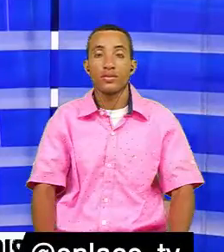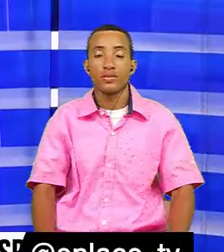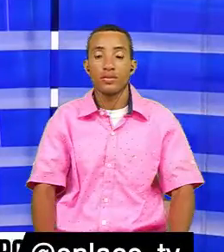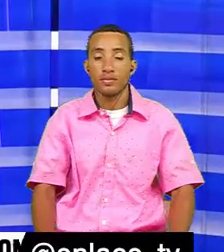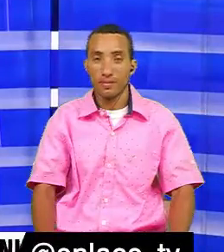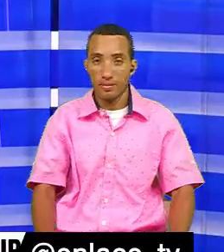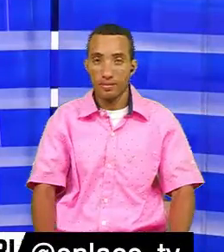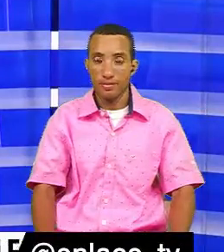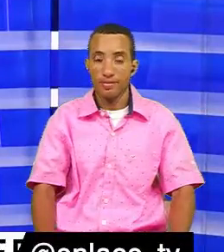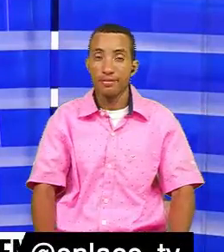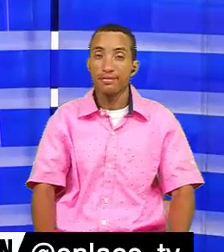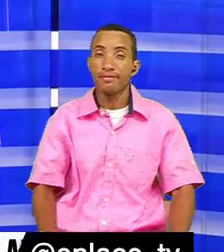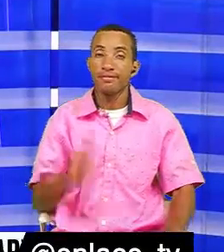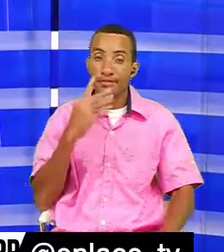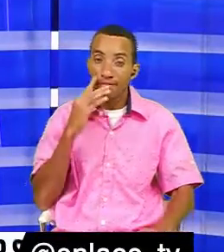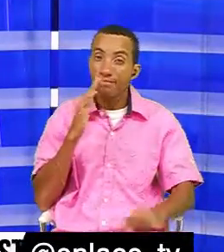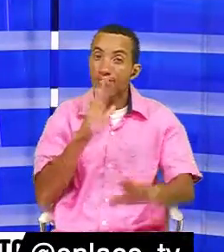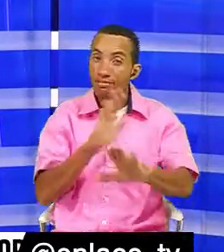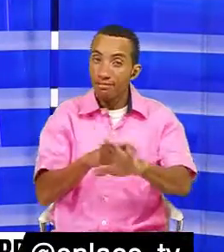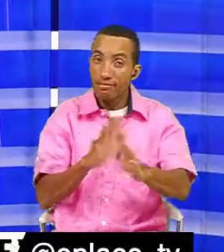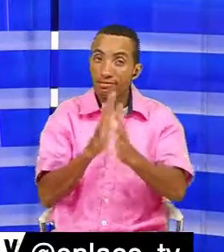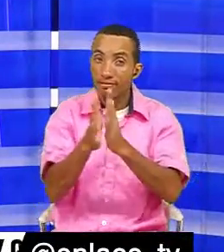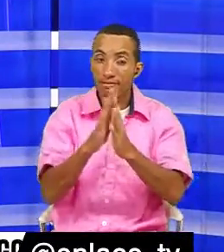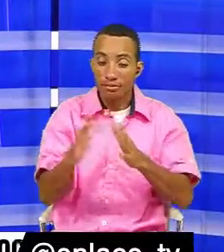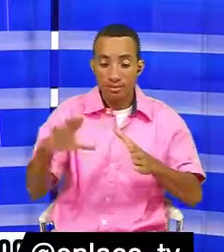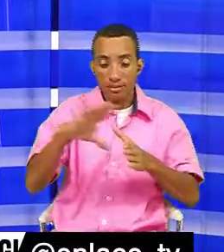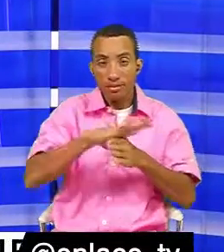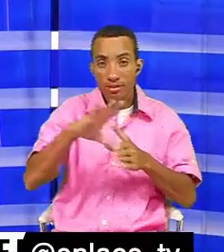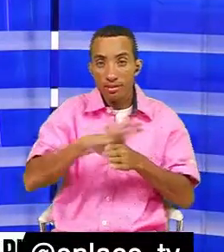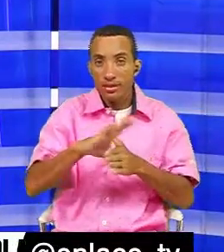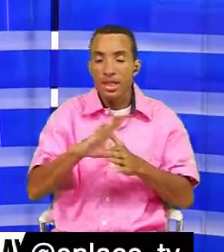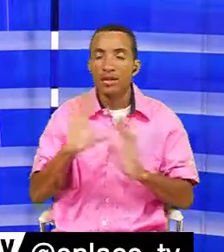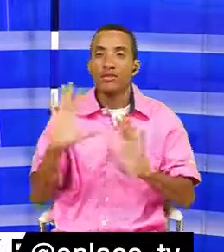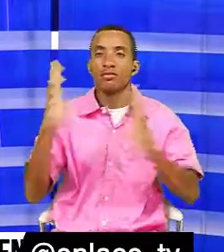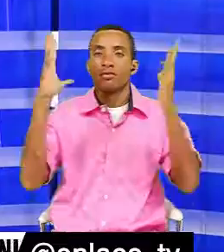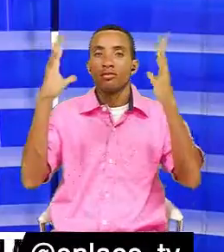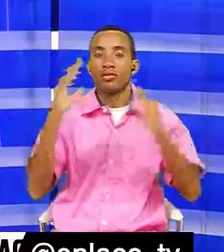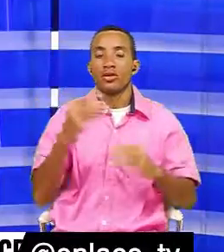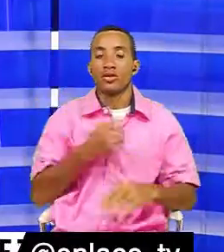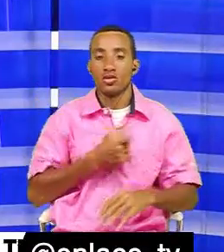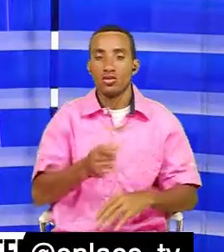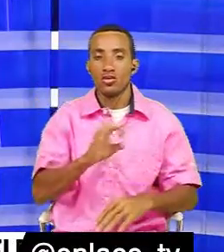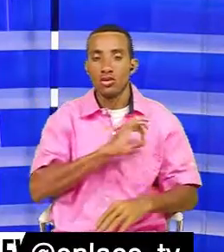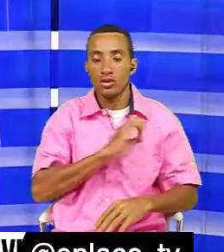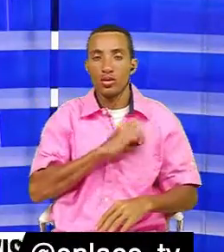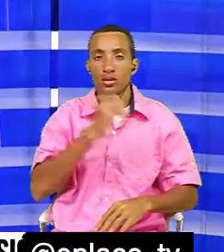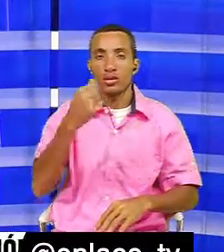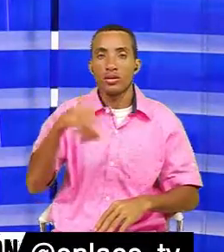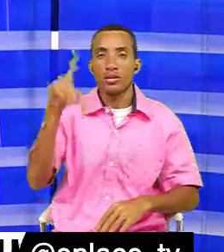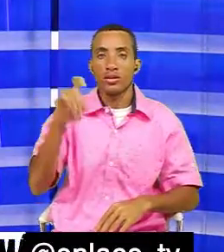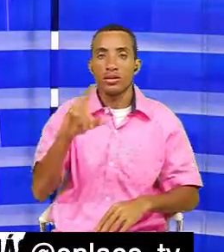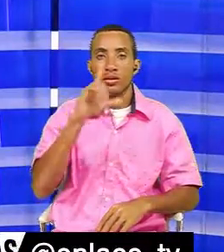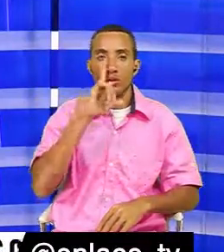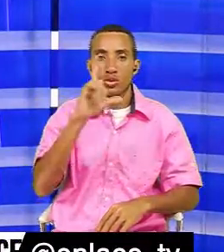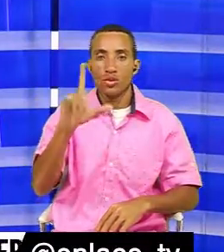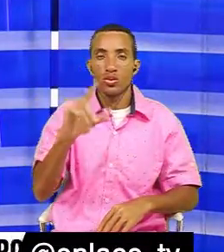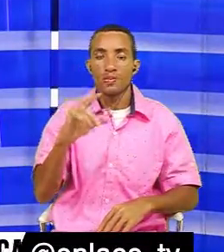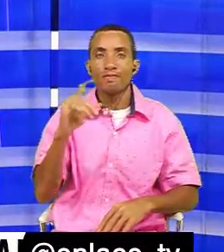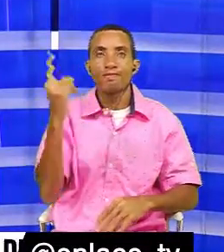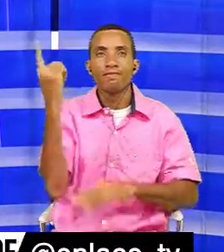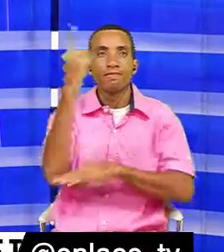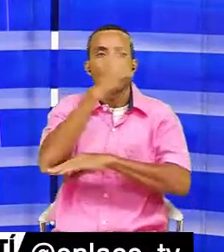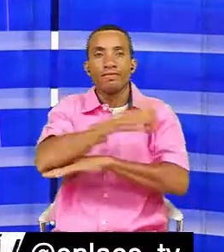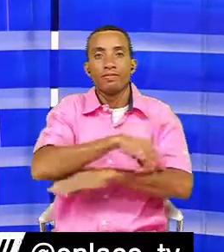que los taxistas de Barranca Bermeja celebrarán este sábado 16 de julio el Día de la Virgen del Carmen. A las 5 de la